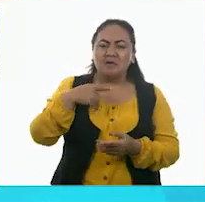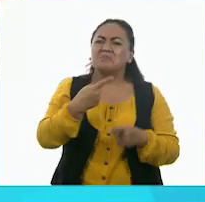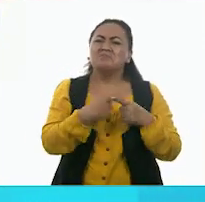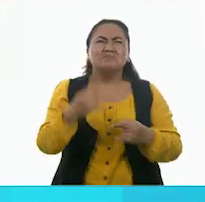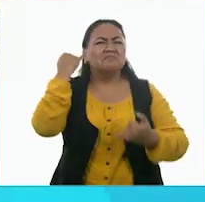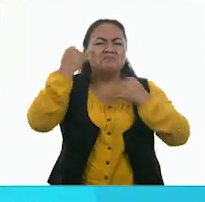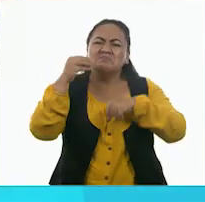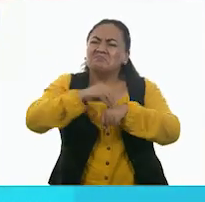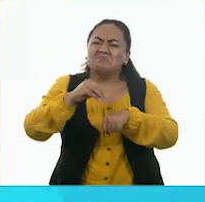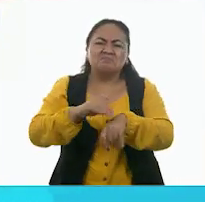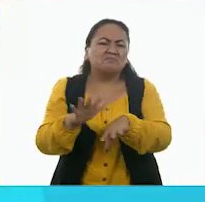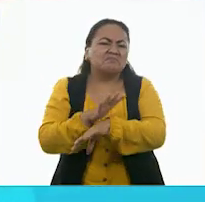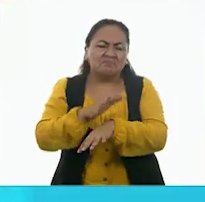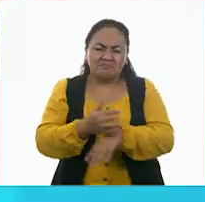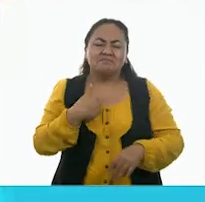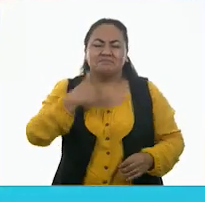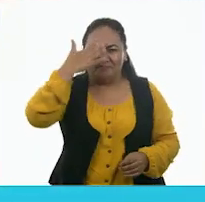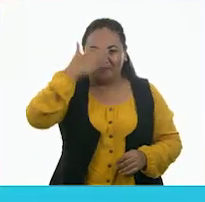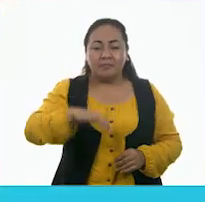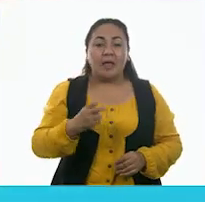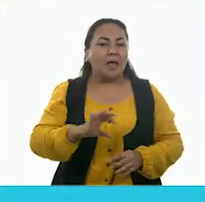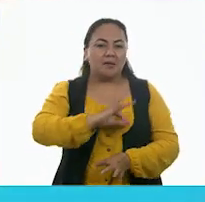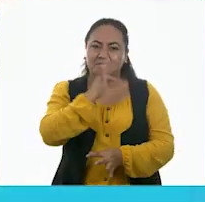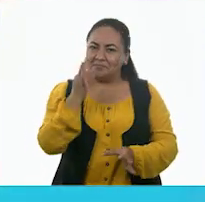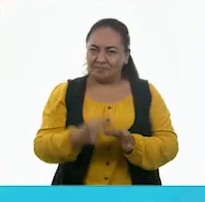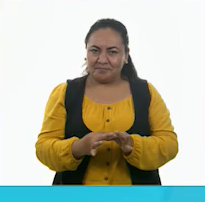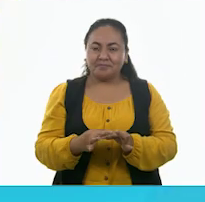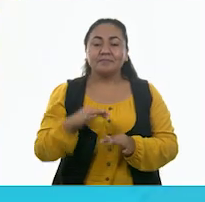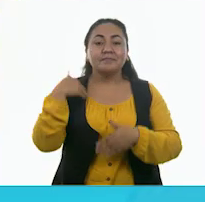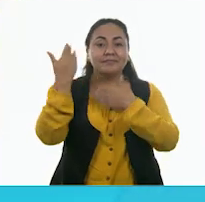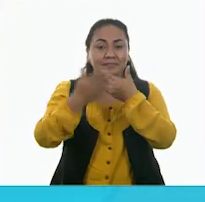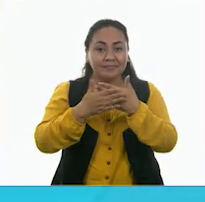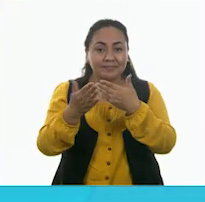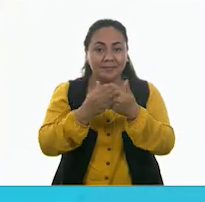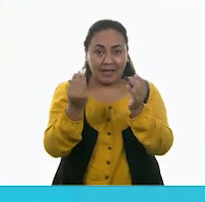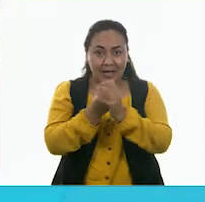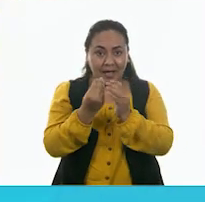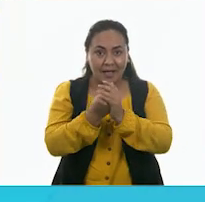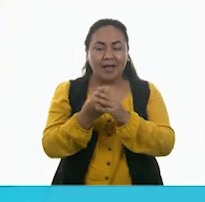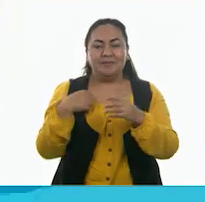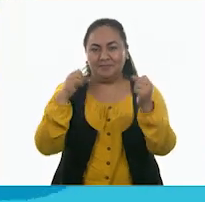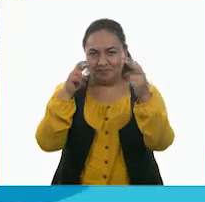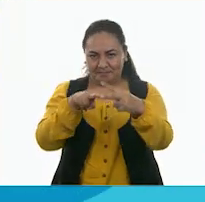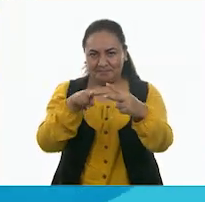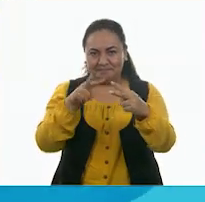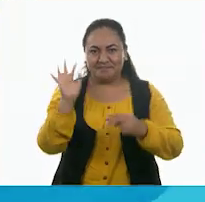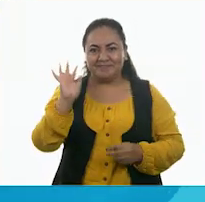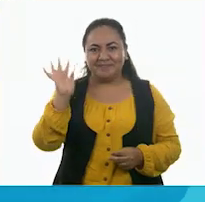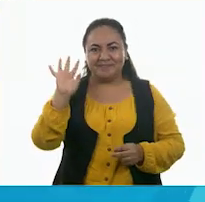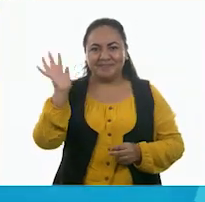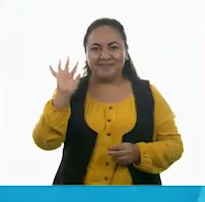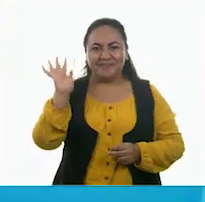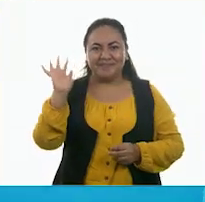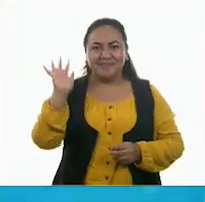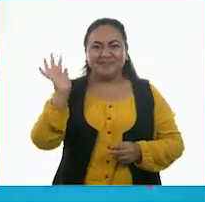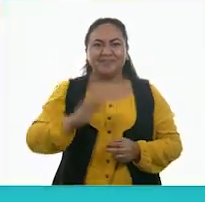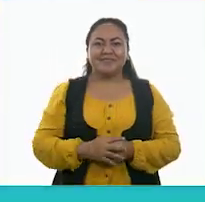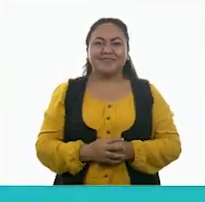variantes? Yo sé que sí. Bueno, esto fue todo por hoy. Los esperamos en la siguiente cápsula. ¡Nos vemos!